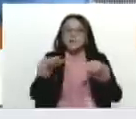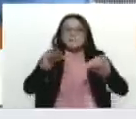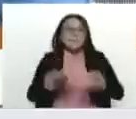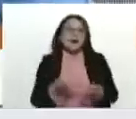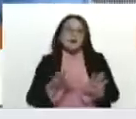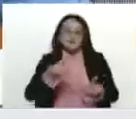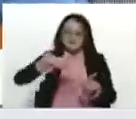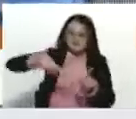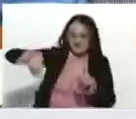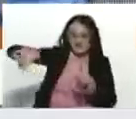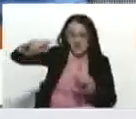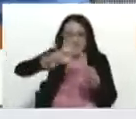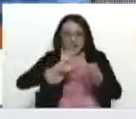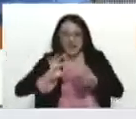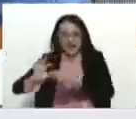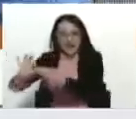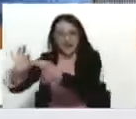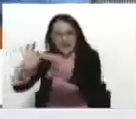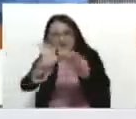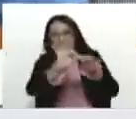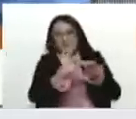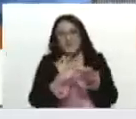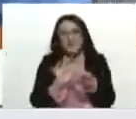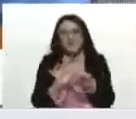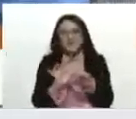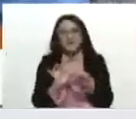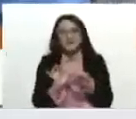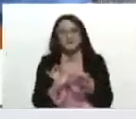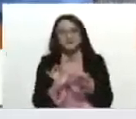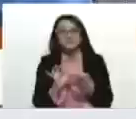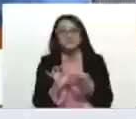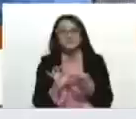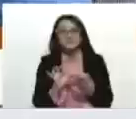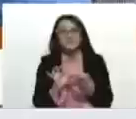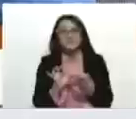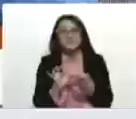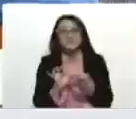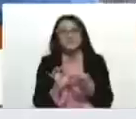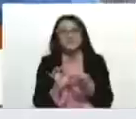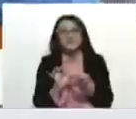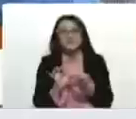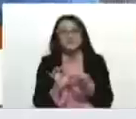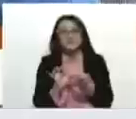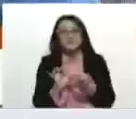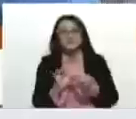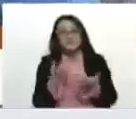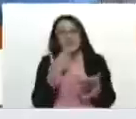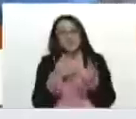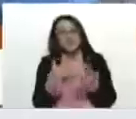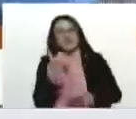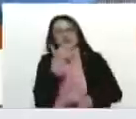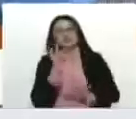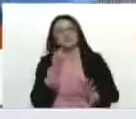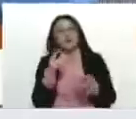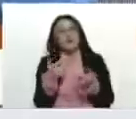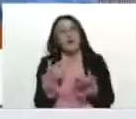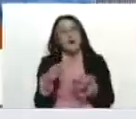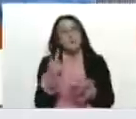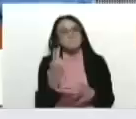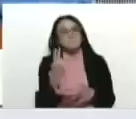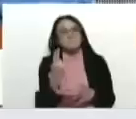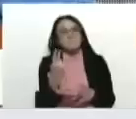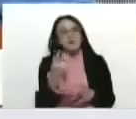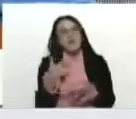si se dan cuenta un día parece una pareja Perdone que me equivoqué el lapsos estúpido al inicio con el ejemplo una pareja le dice